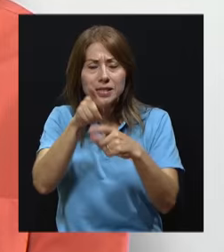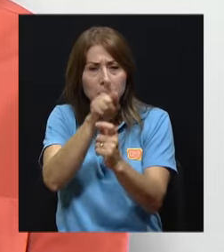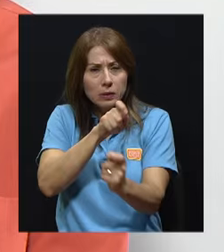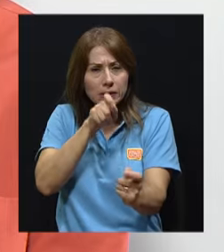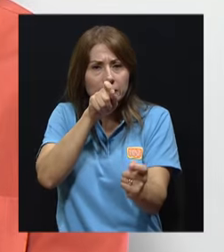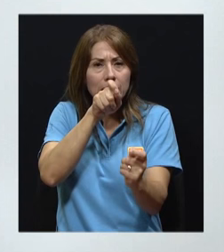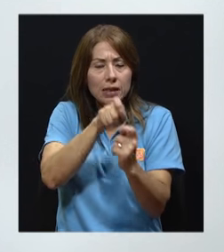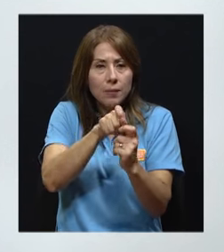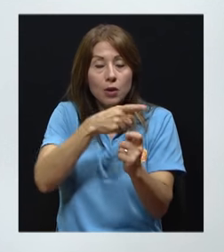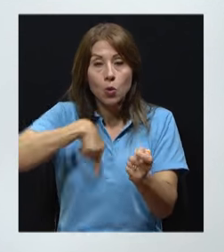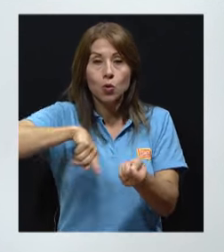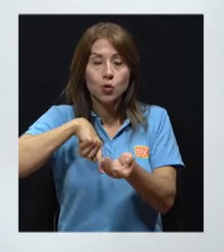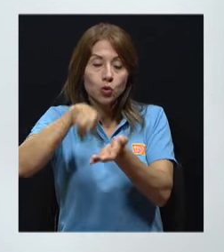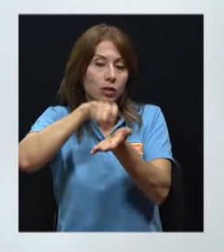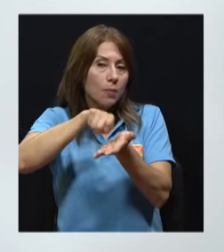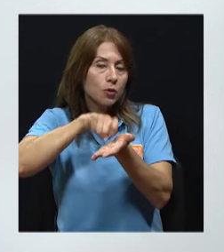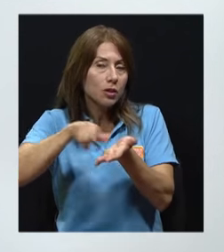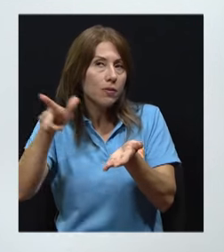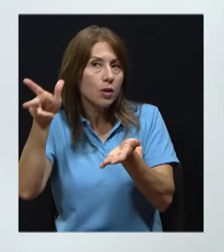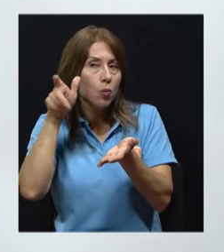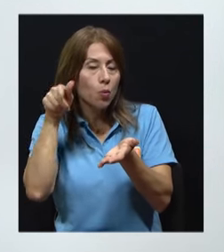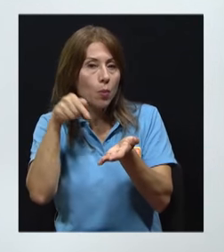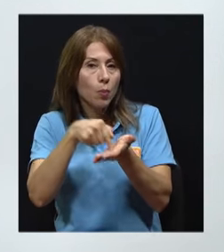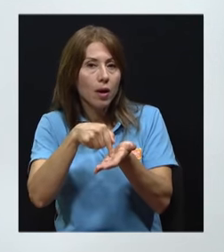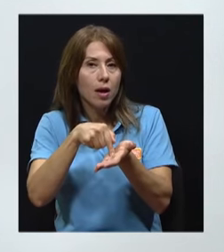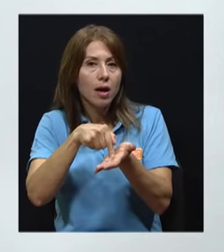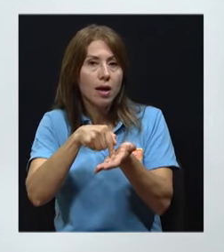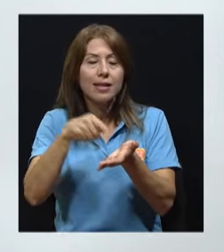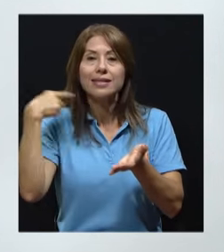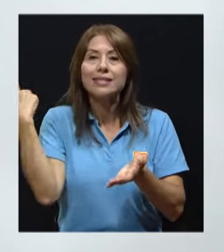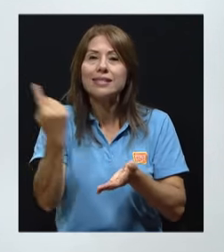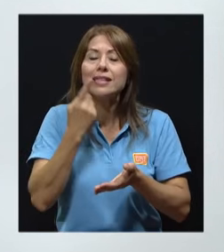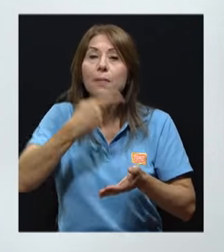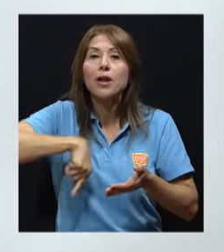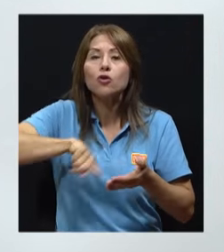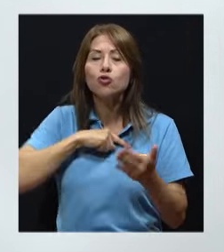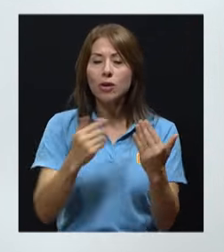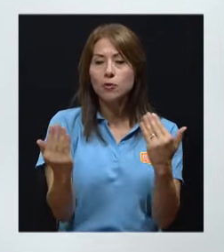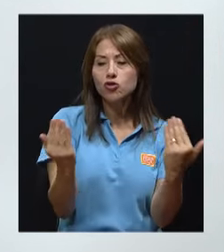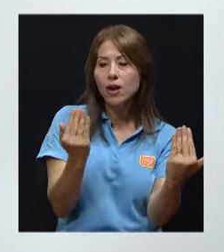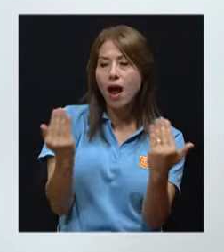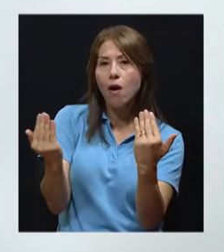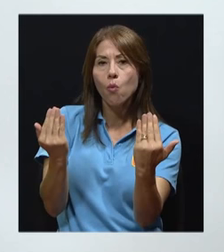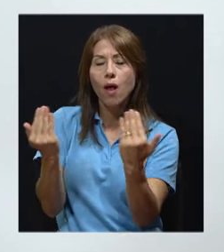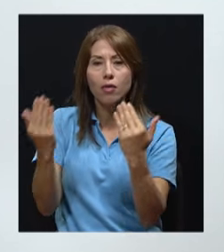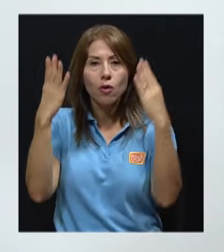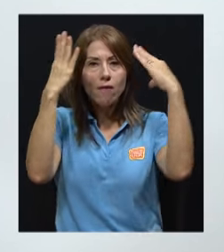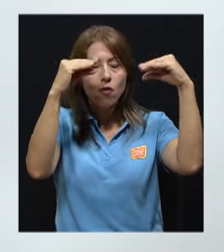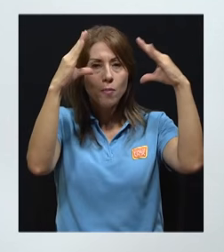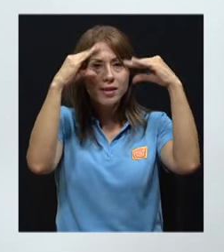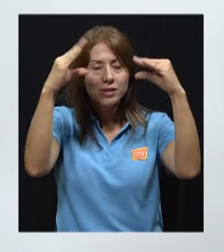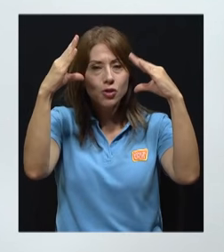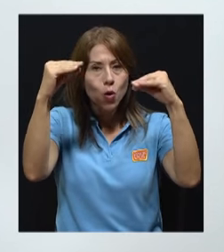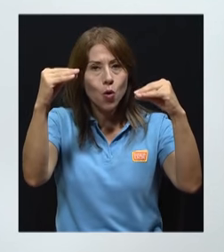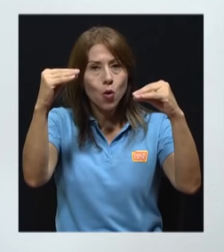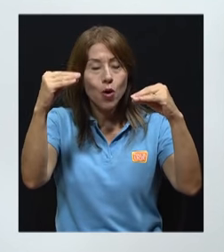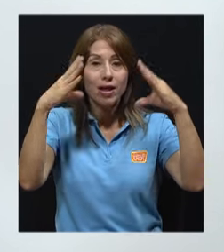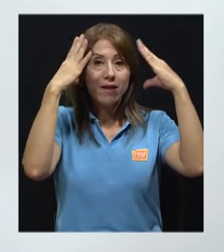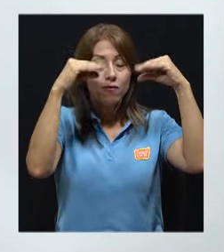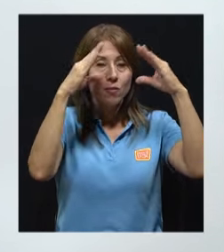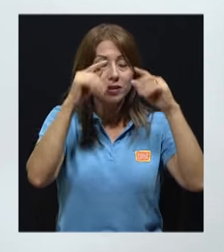o escribiendo lo que se está entonces siempre estamos triangulando la información